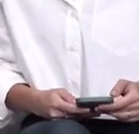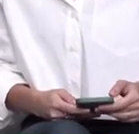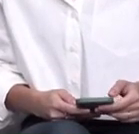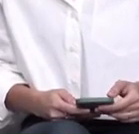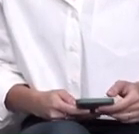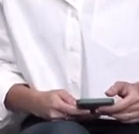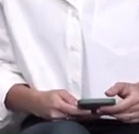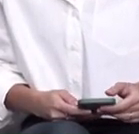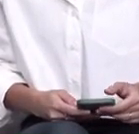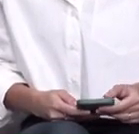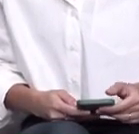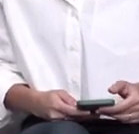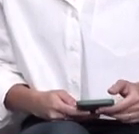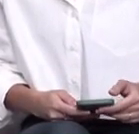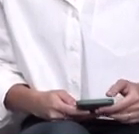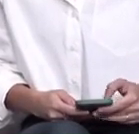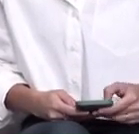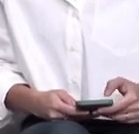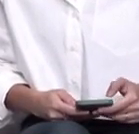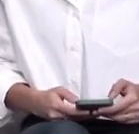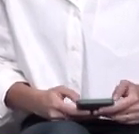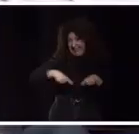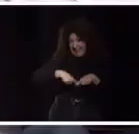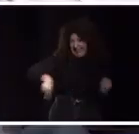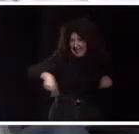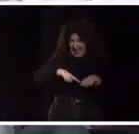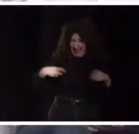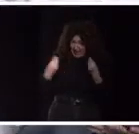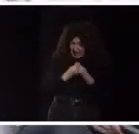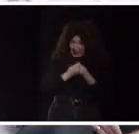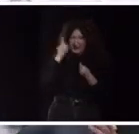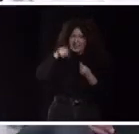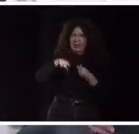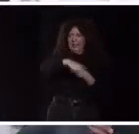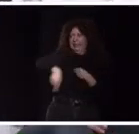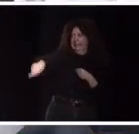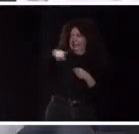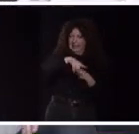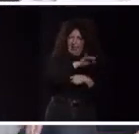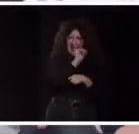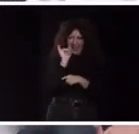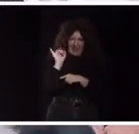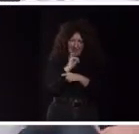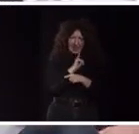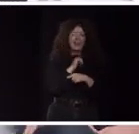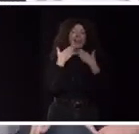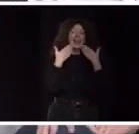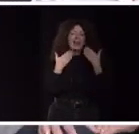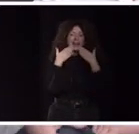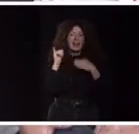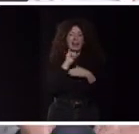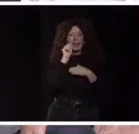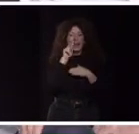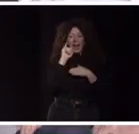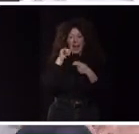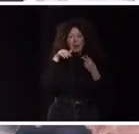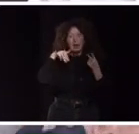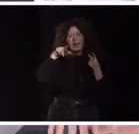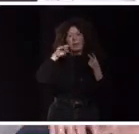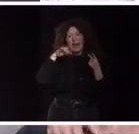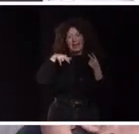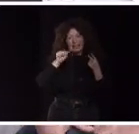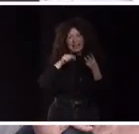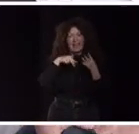quiero tantísimo, que están aquí arriba en el escenario, también ahí abajo. Muchas gracias, Javi, Martina,